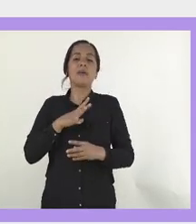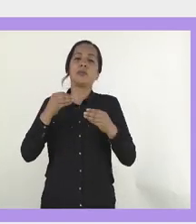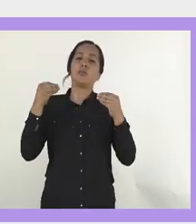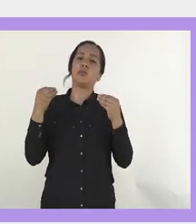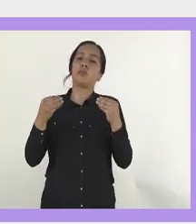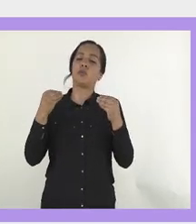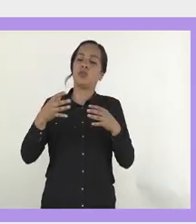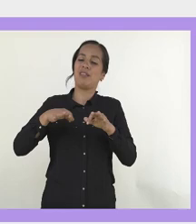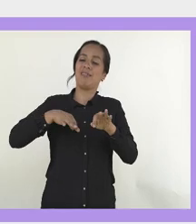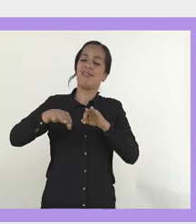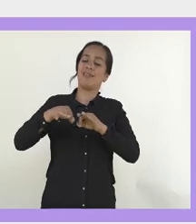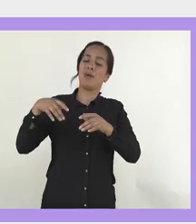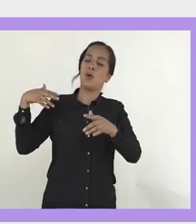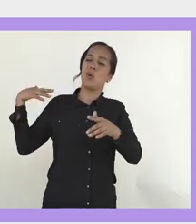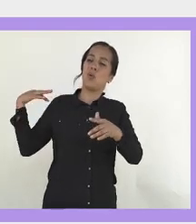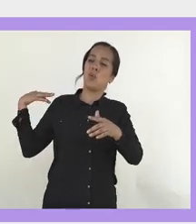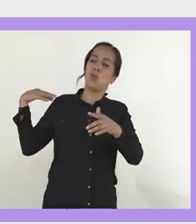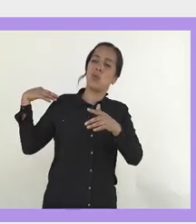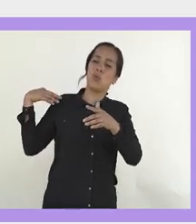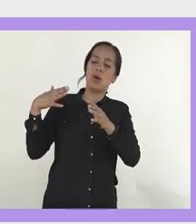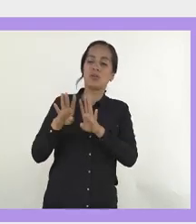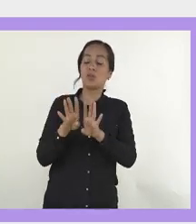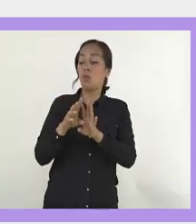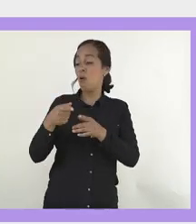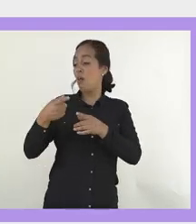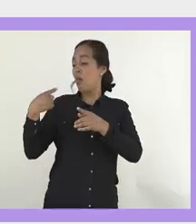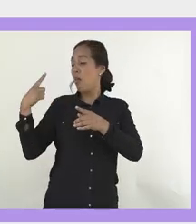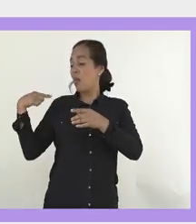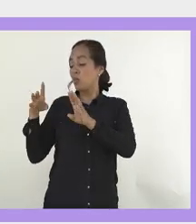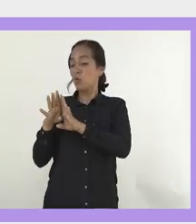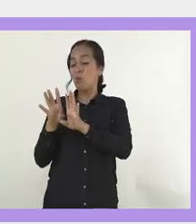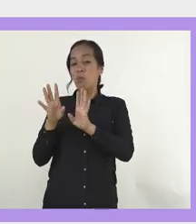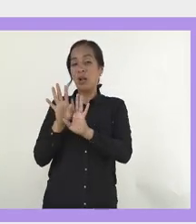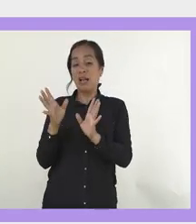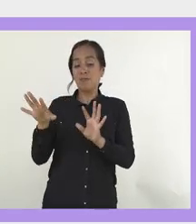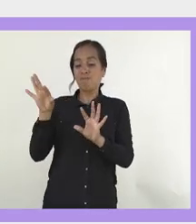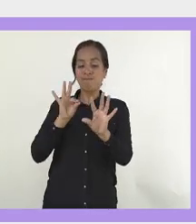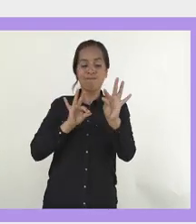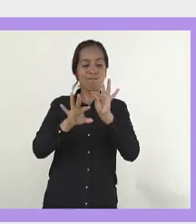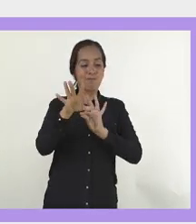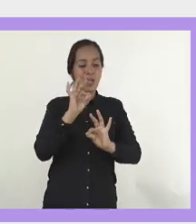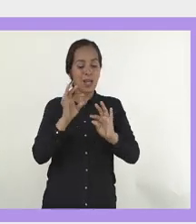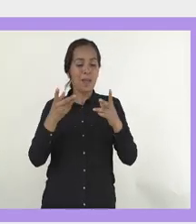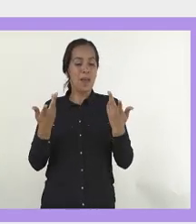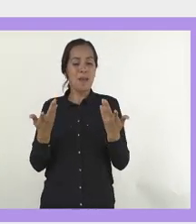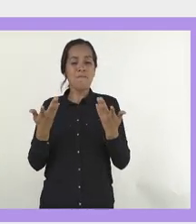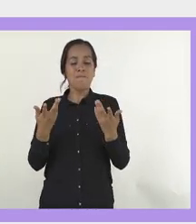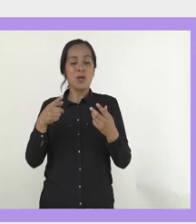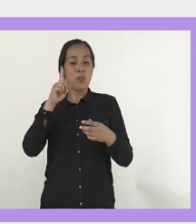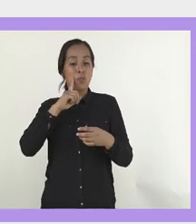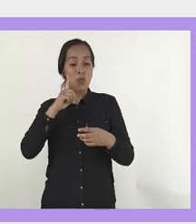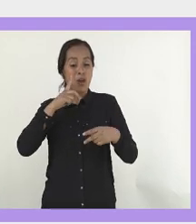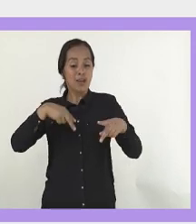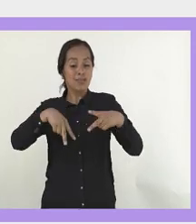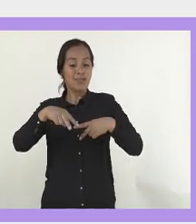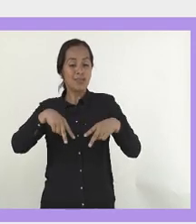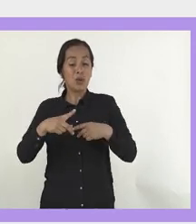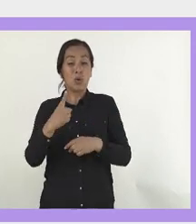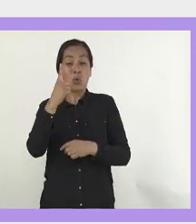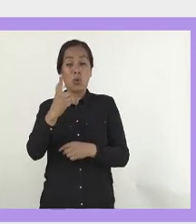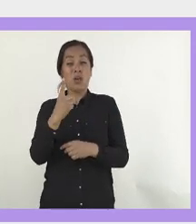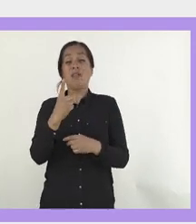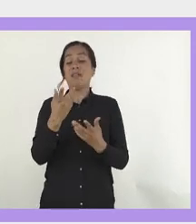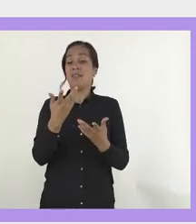detrás estabas hablando de de las visorias y la detección de Talento de hecho una de los uno de los Pilares